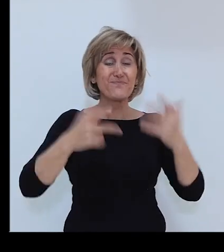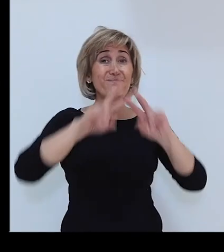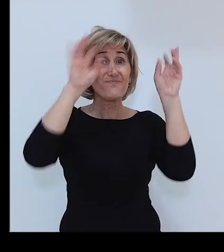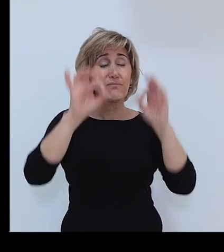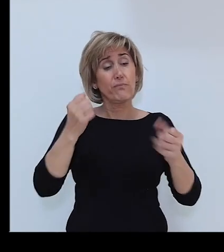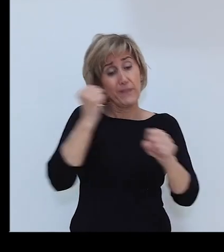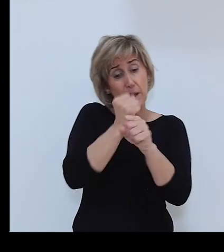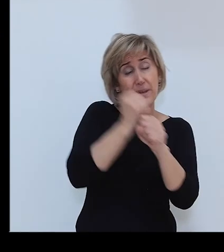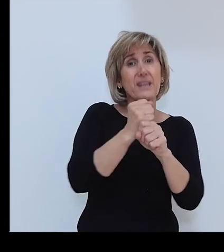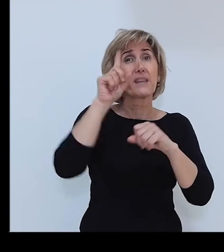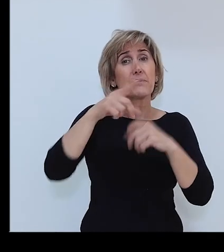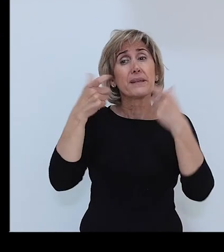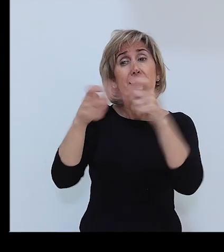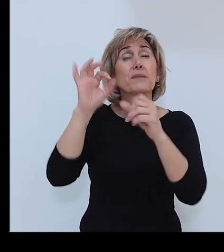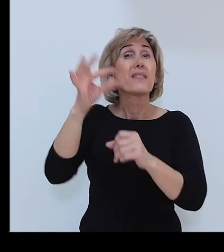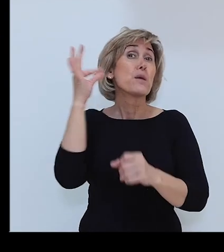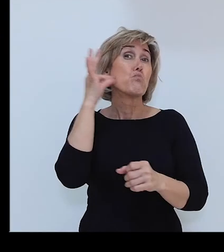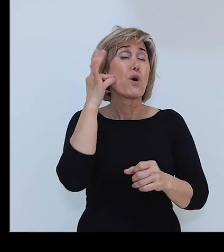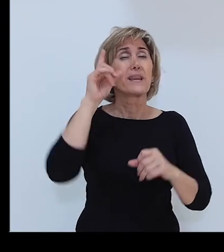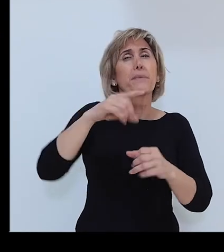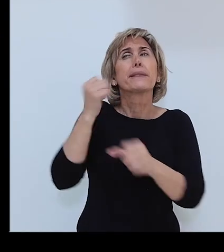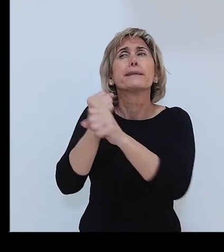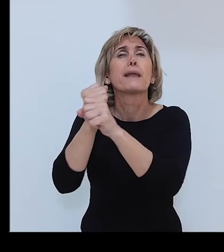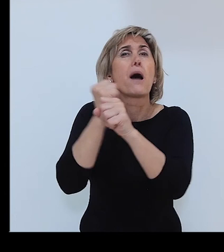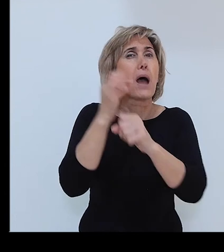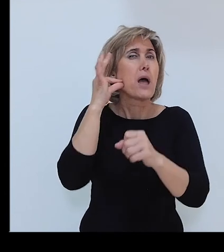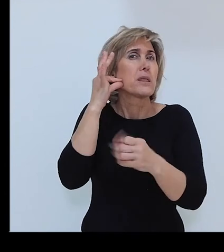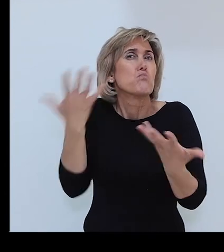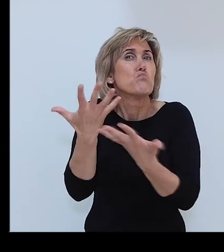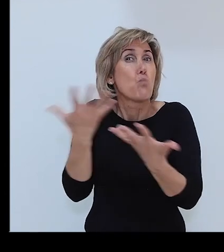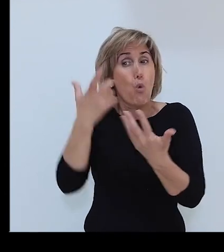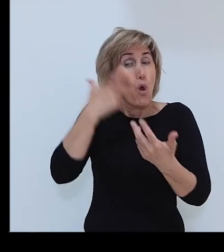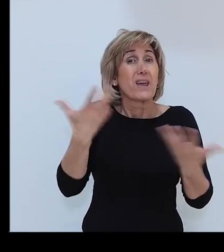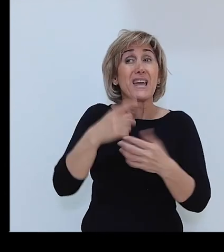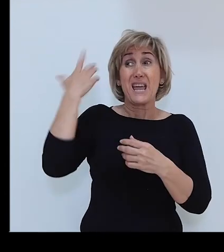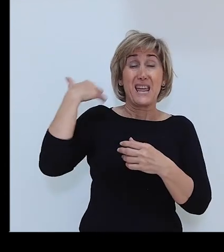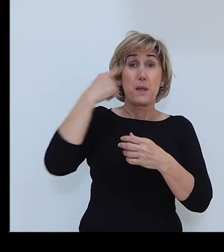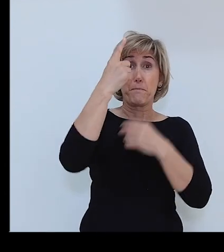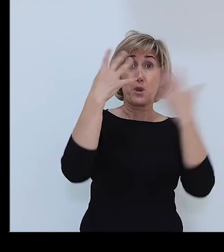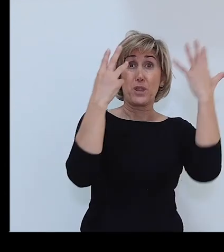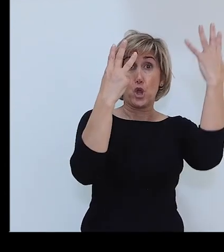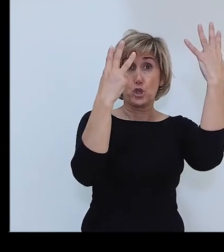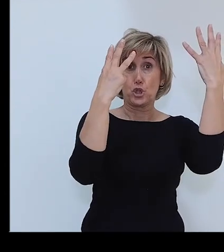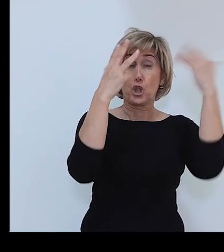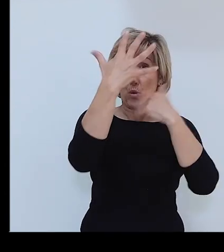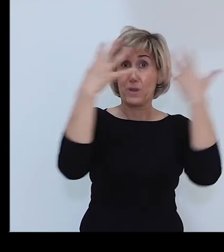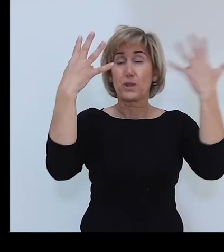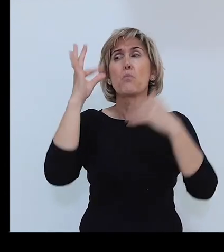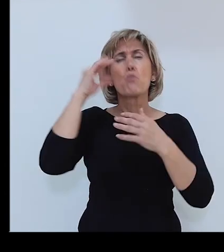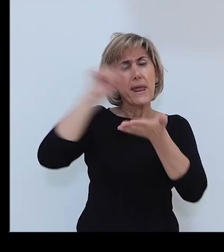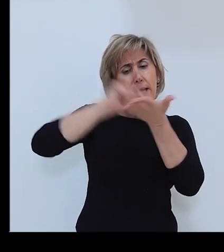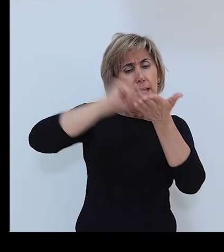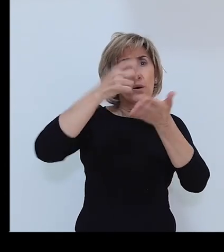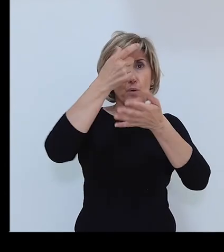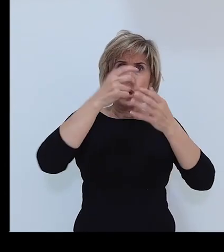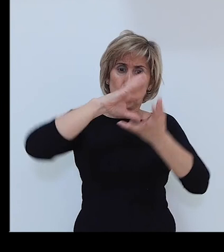Martino. Y en relación a esto, porque a ella le sigue interesando todo el tema del empleo y de las mujeres y del trabajo de las